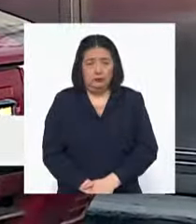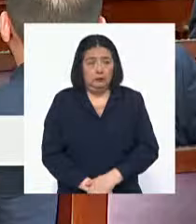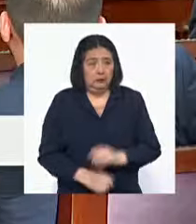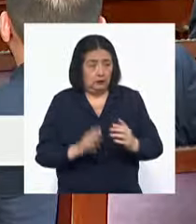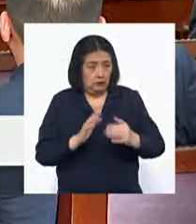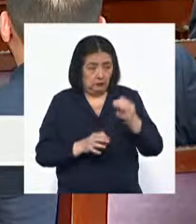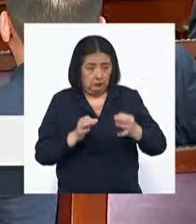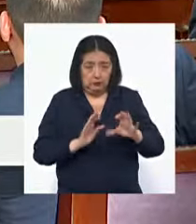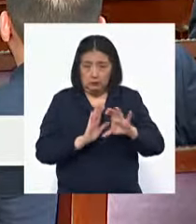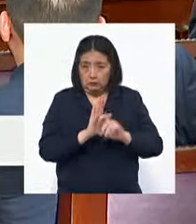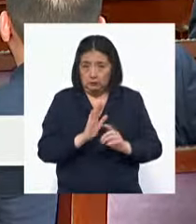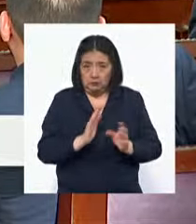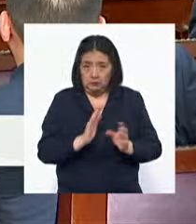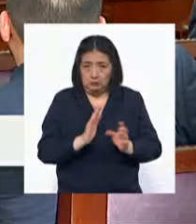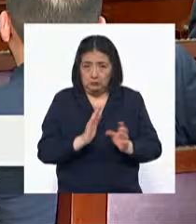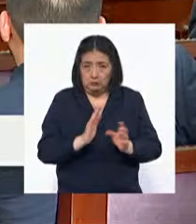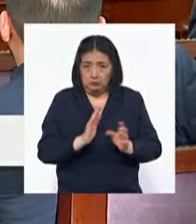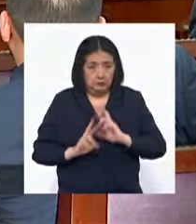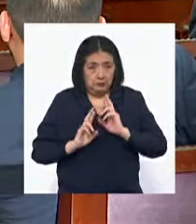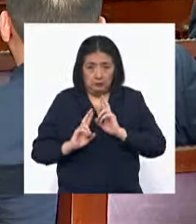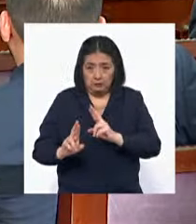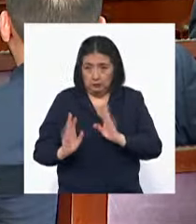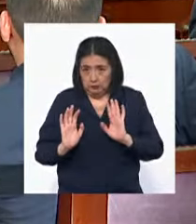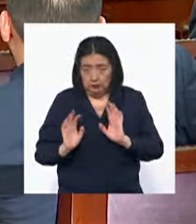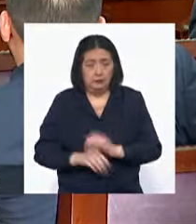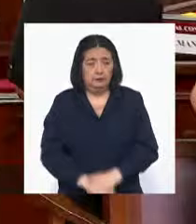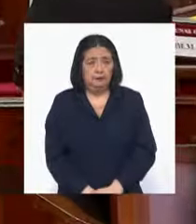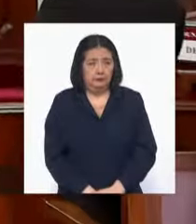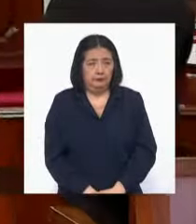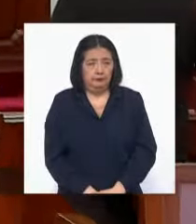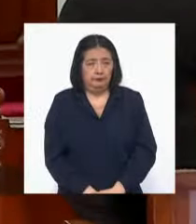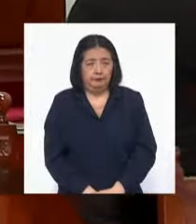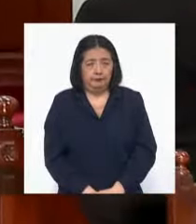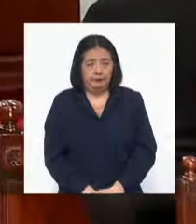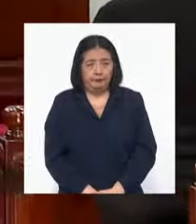Tribunal Constitucional aún no tiene fecha para resolver la contienda.